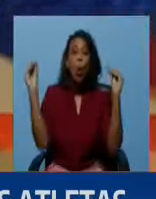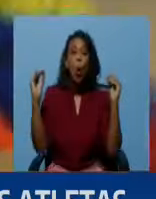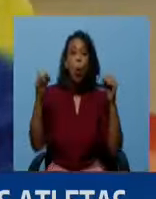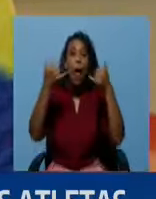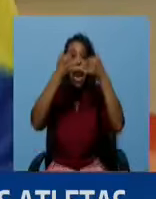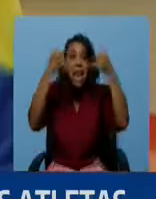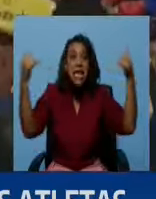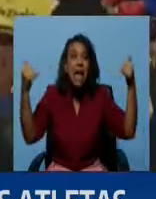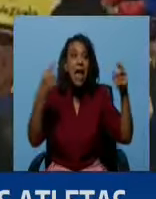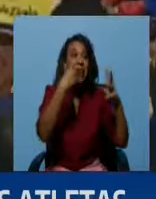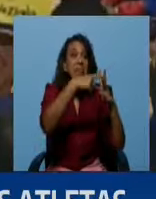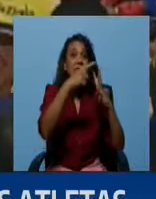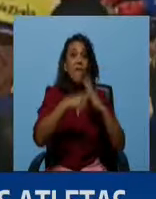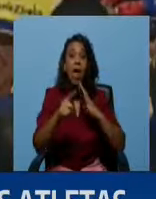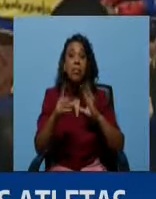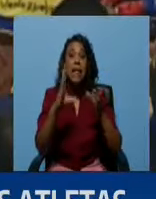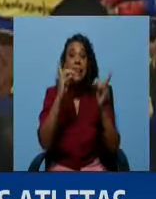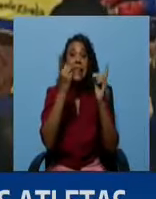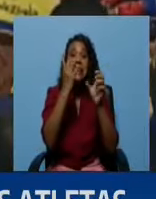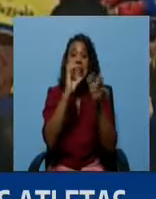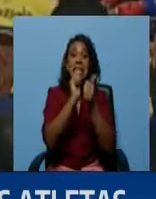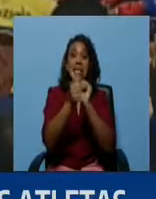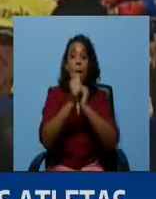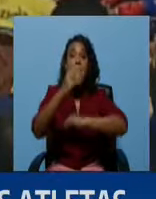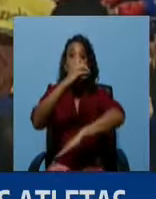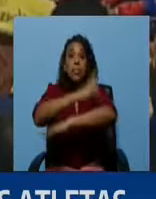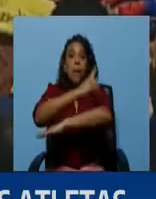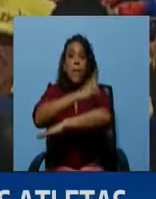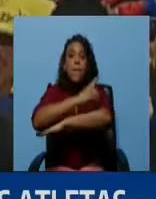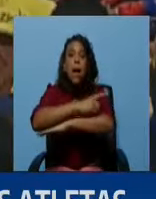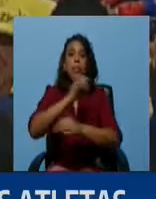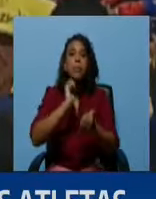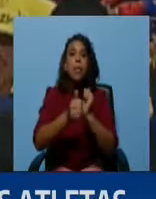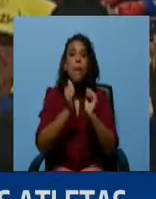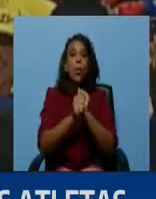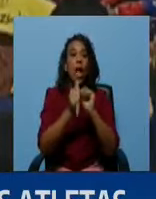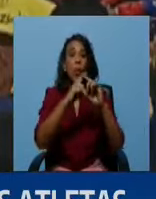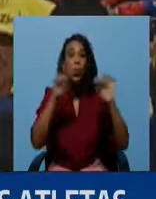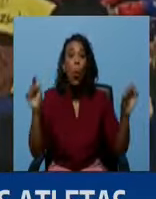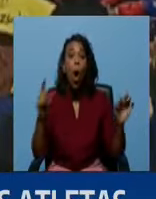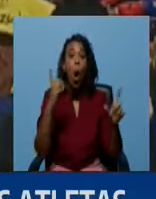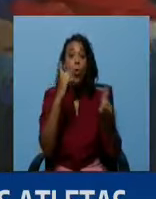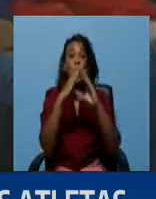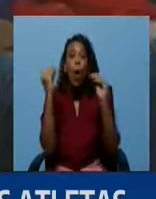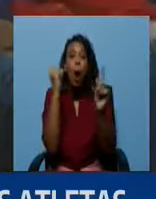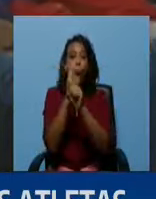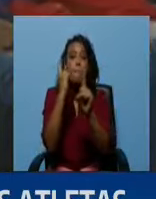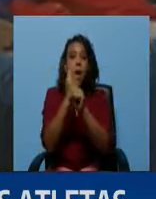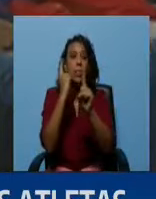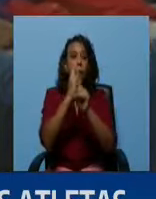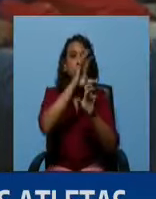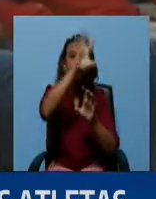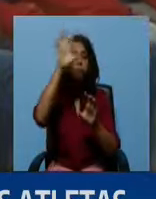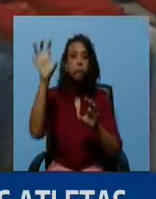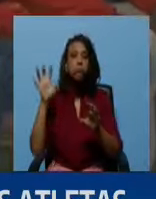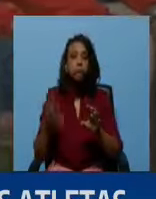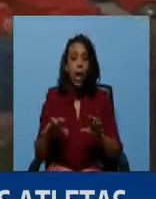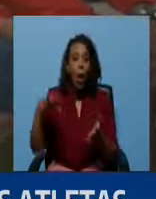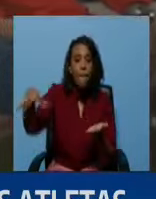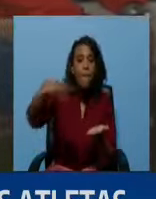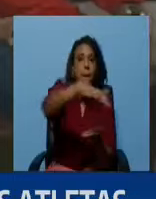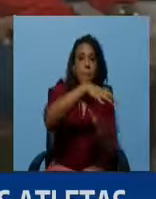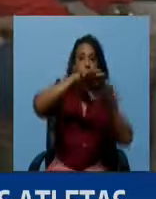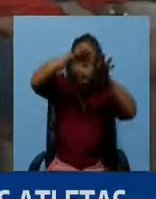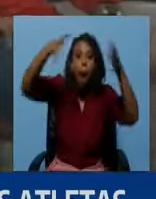línea de la diversidad más amplia de todas las disciplinas deportivas, en todas las competencias regionales,